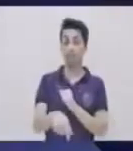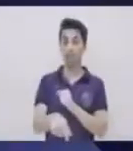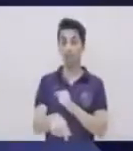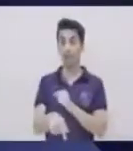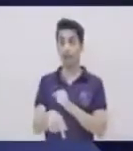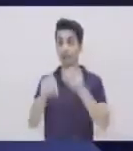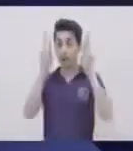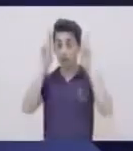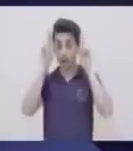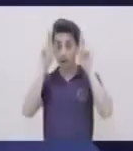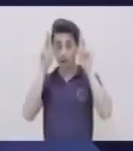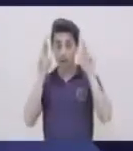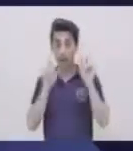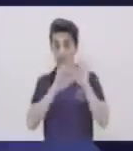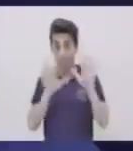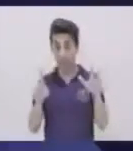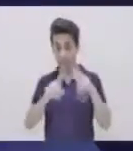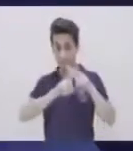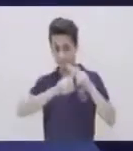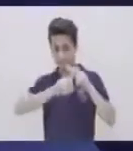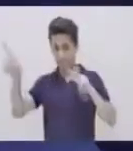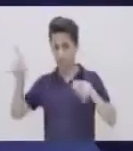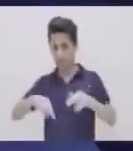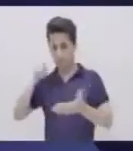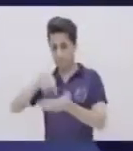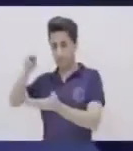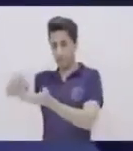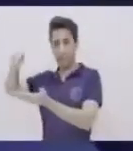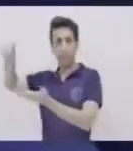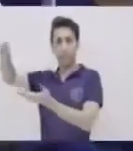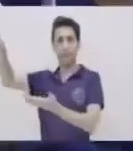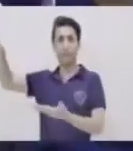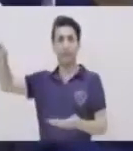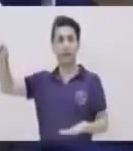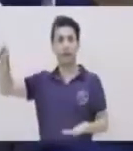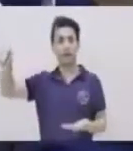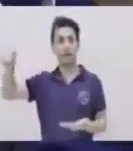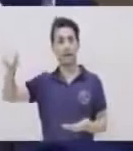Apenas llegaron, la liebre se escapó dando saltos.